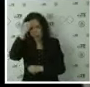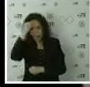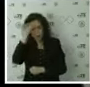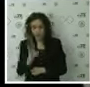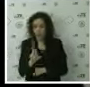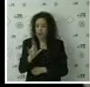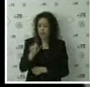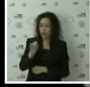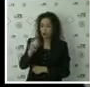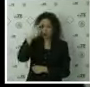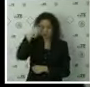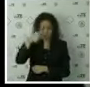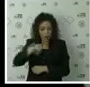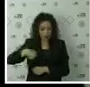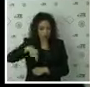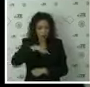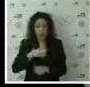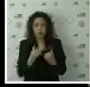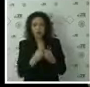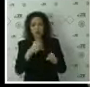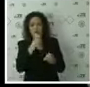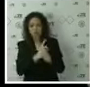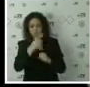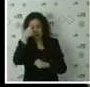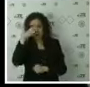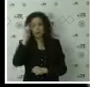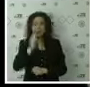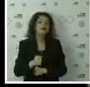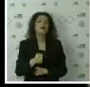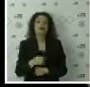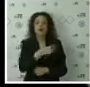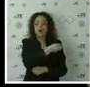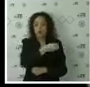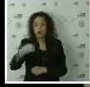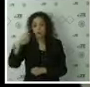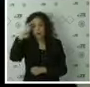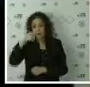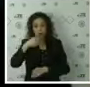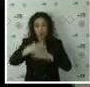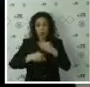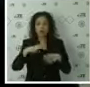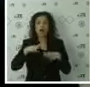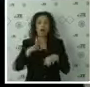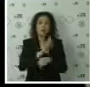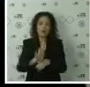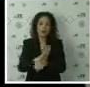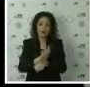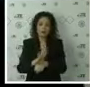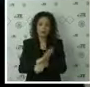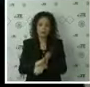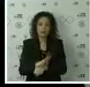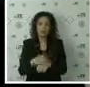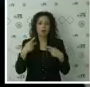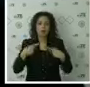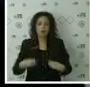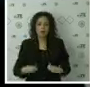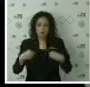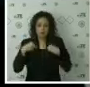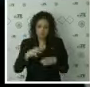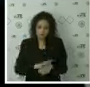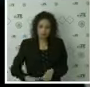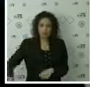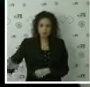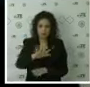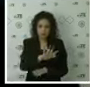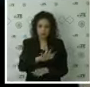de nuestra sociedad para reordenarla en beneficios de todos y como ciudadanos. Siempre tomar